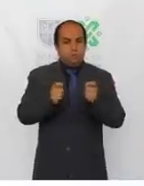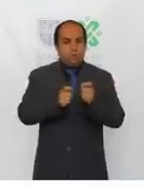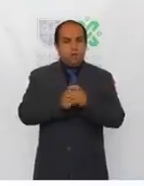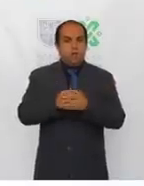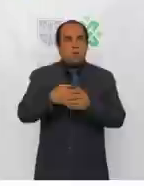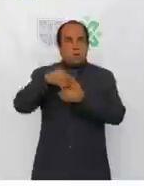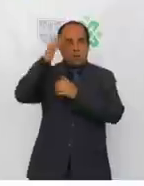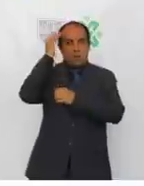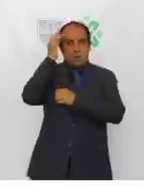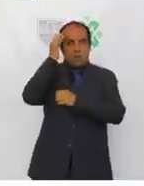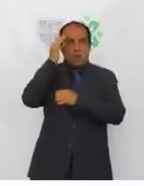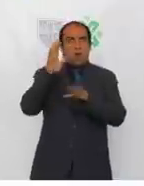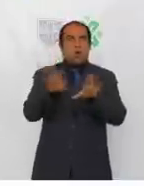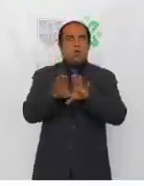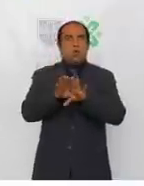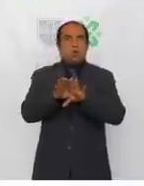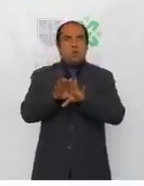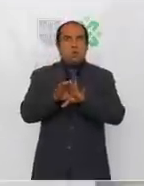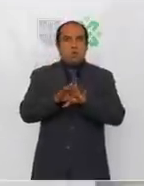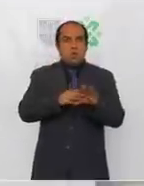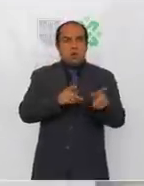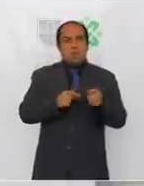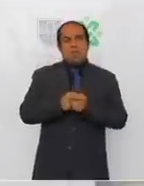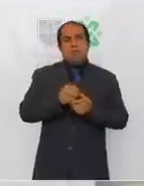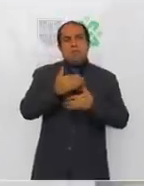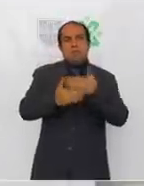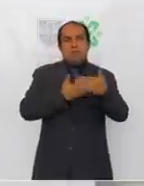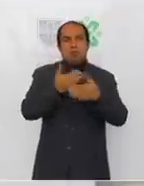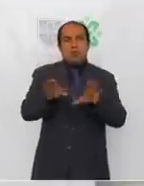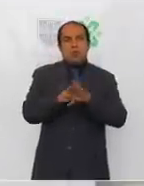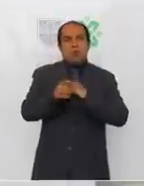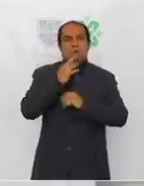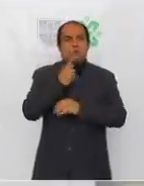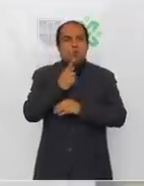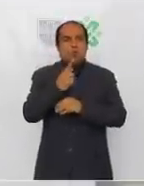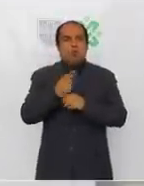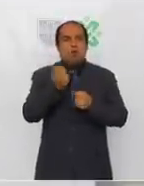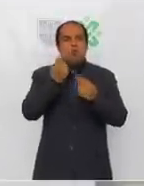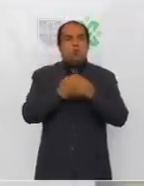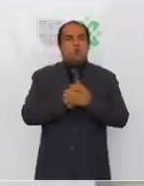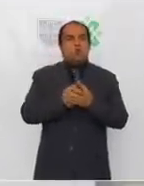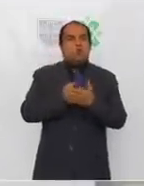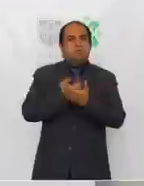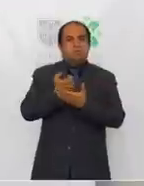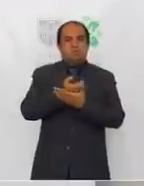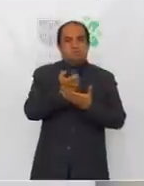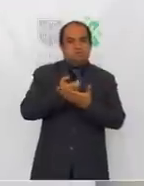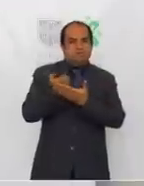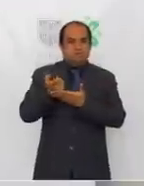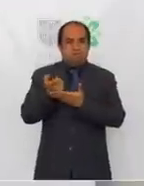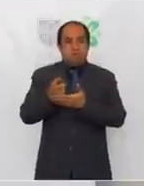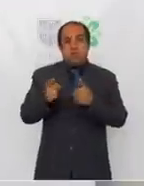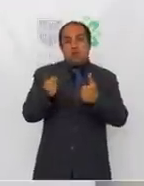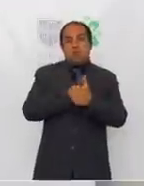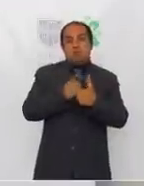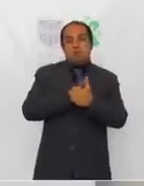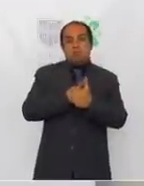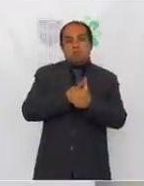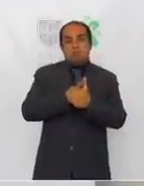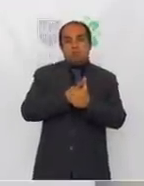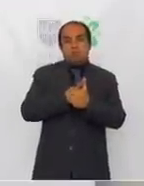analítico de cómo se estaba procesando, de cómo se podían optimizar algunos de los gastos, y en principio comenzaron con el